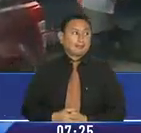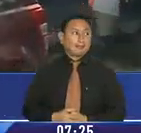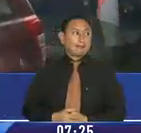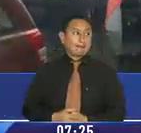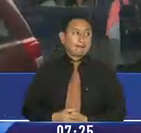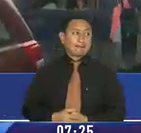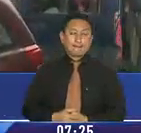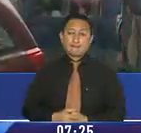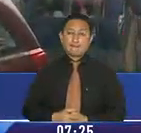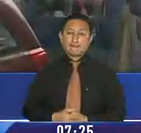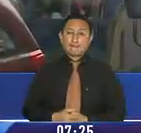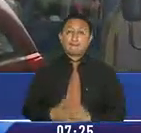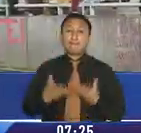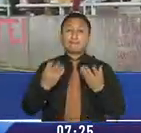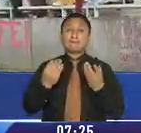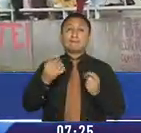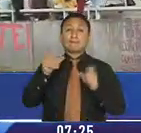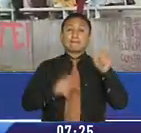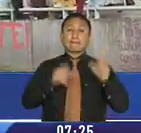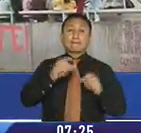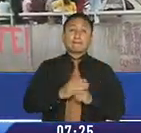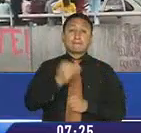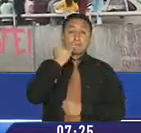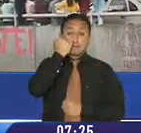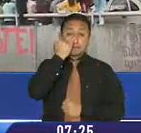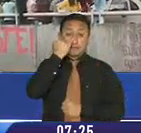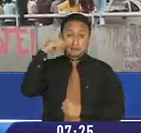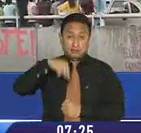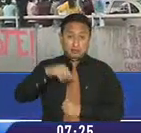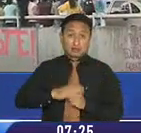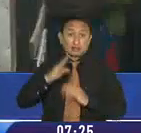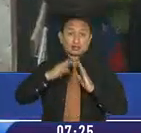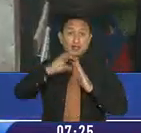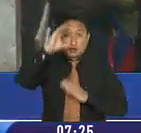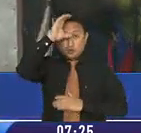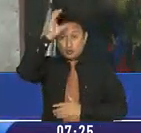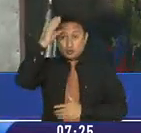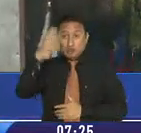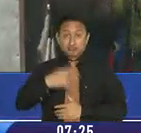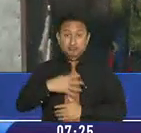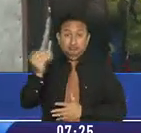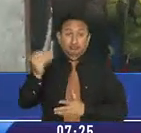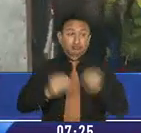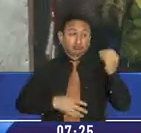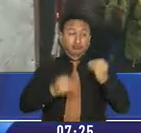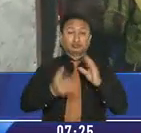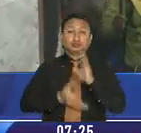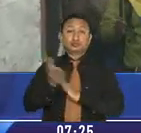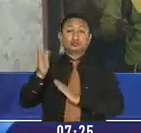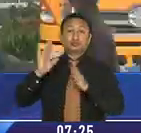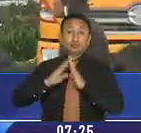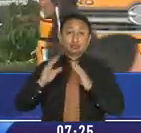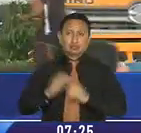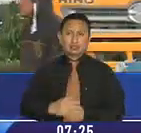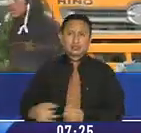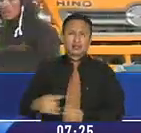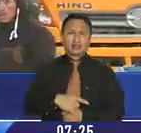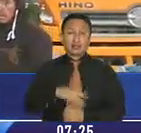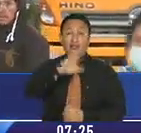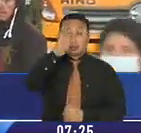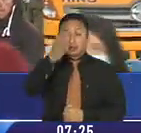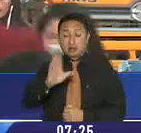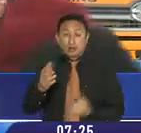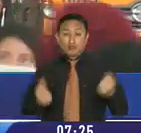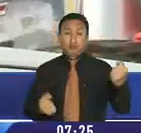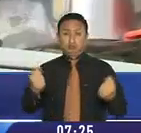Así fue como cientos de manifestantes indígenas salieron desde la Casa de la Cultura hacia sus hogares. Eran camiones y camionetas